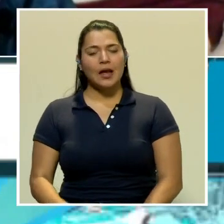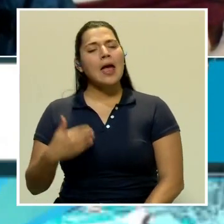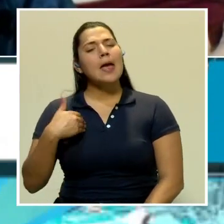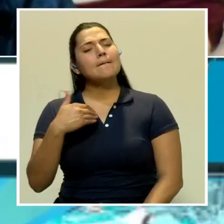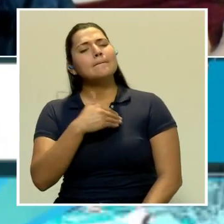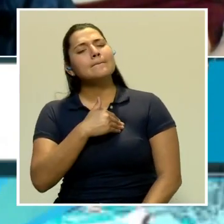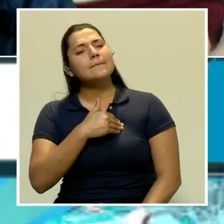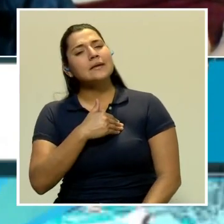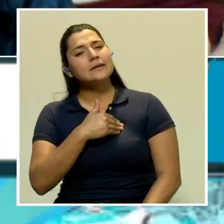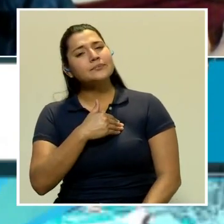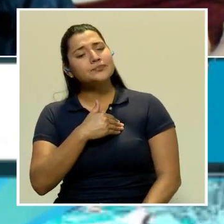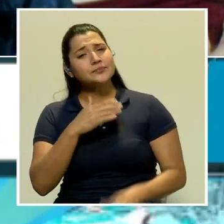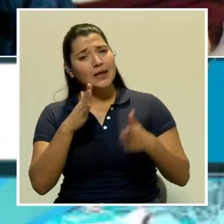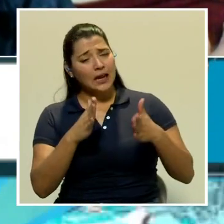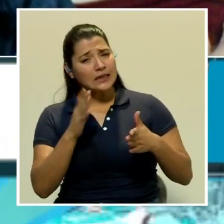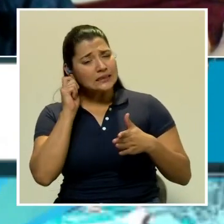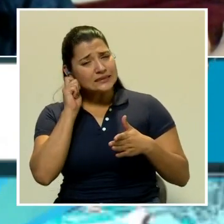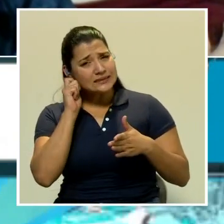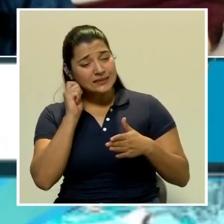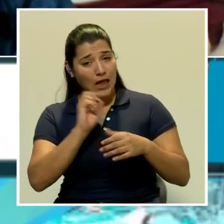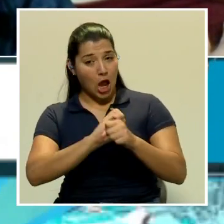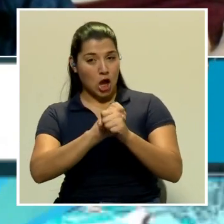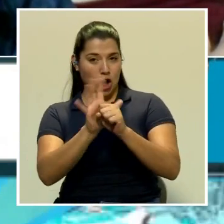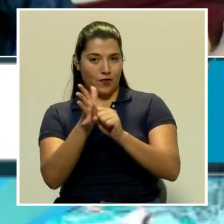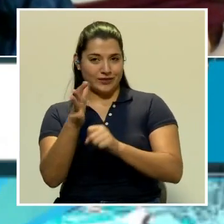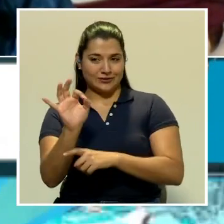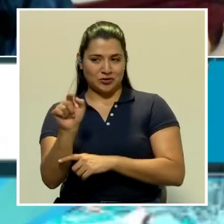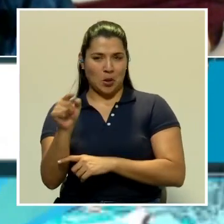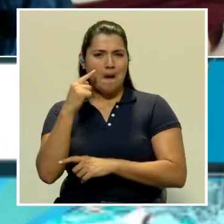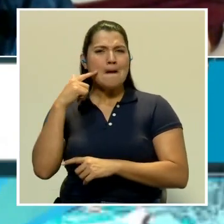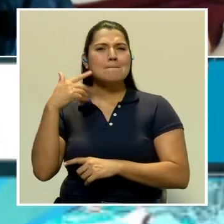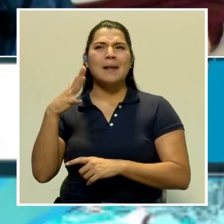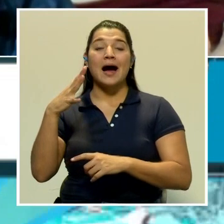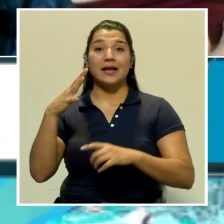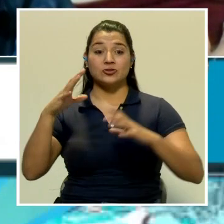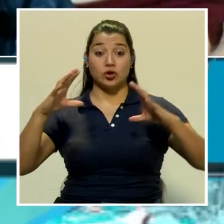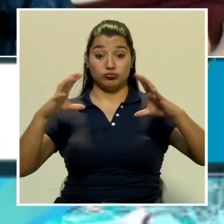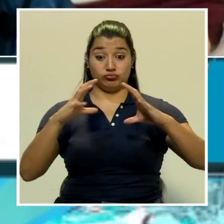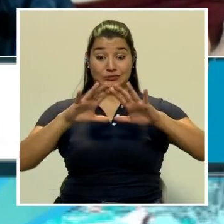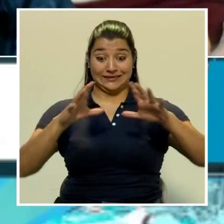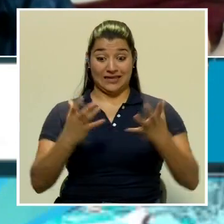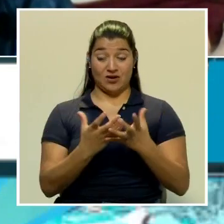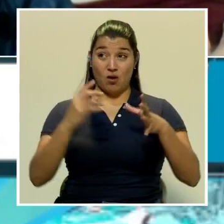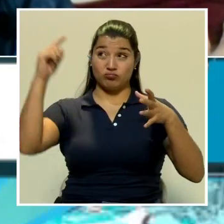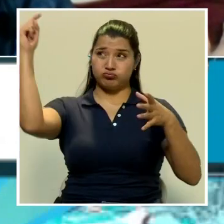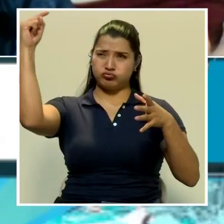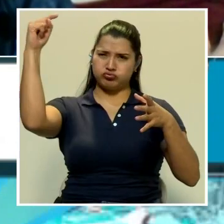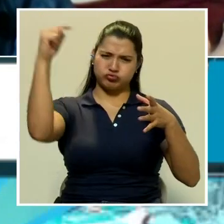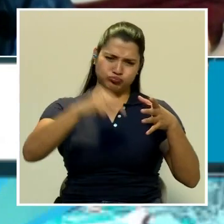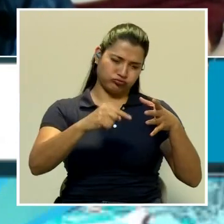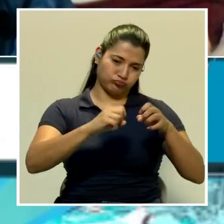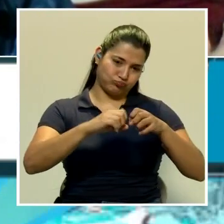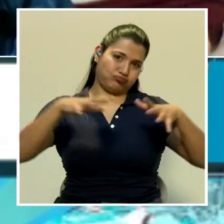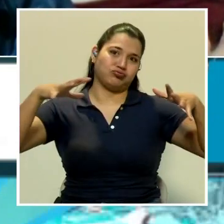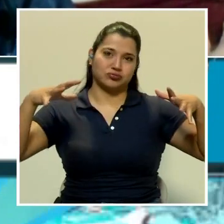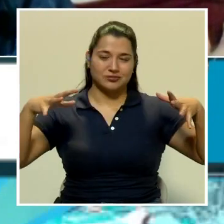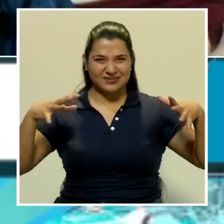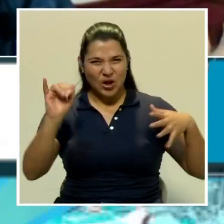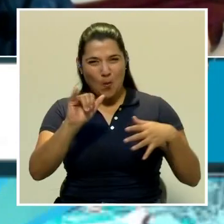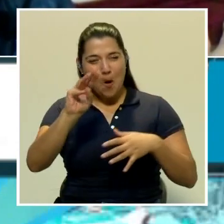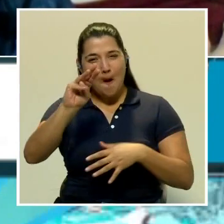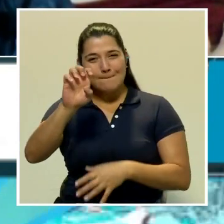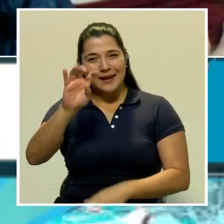Ministra, el COVID-19 es una especie de meteorito que cayó sobre el sistema educativo. En realidad, cayó sobre todo el mundo y